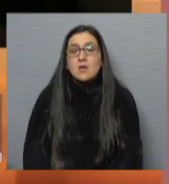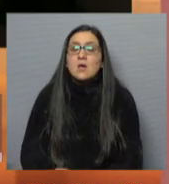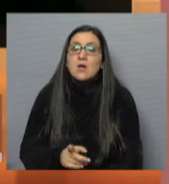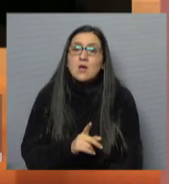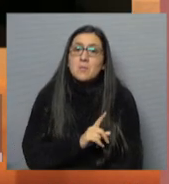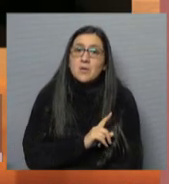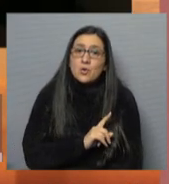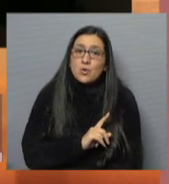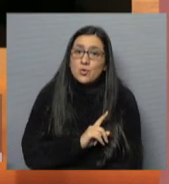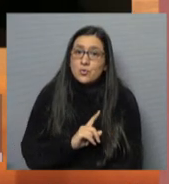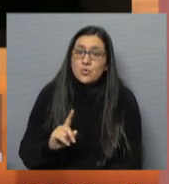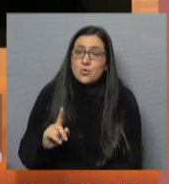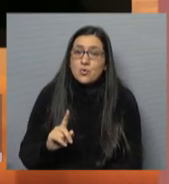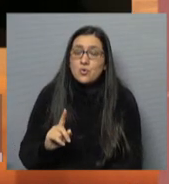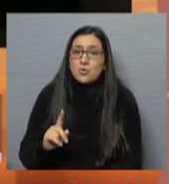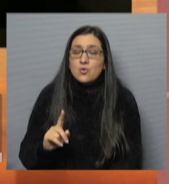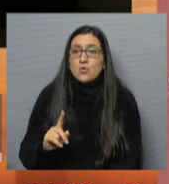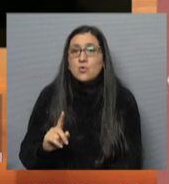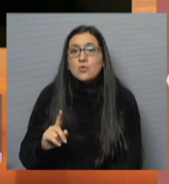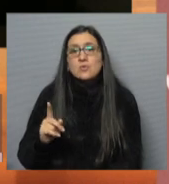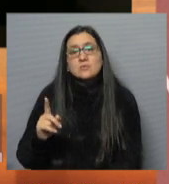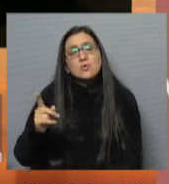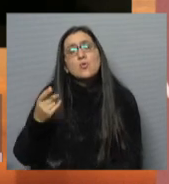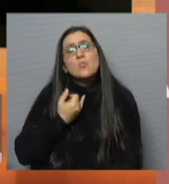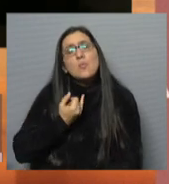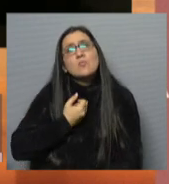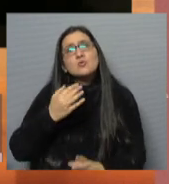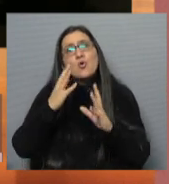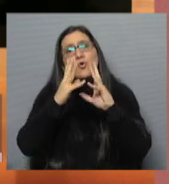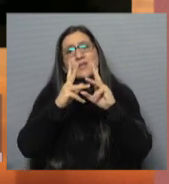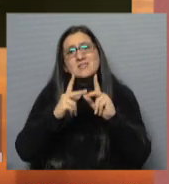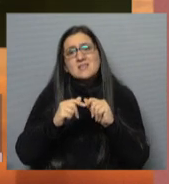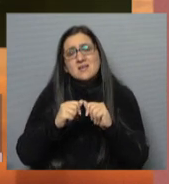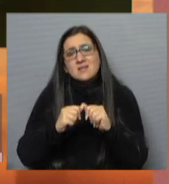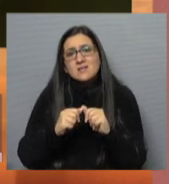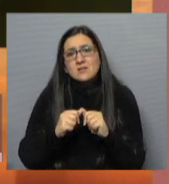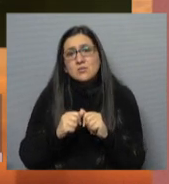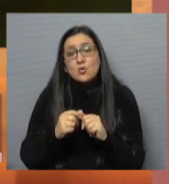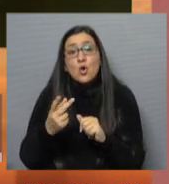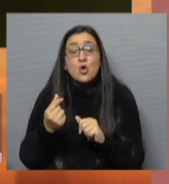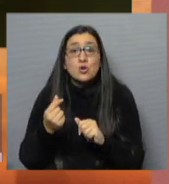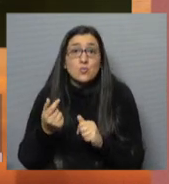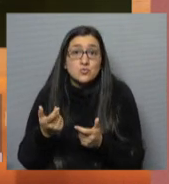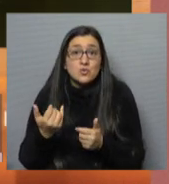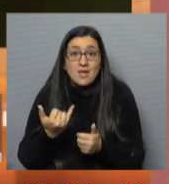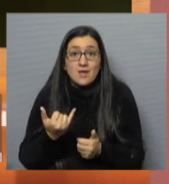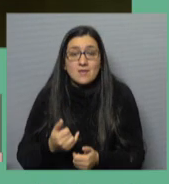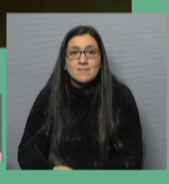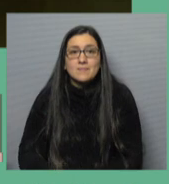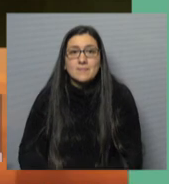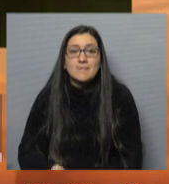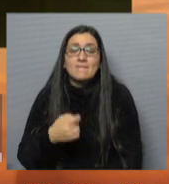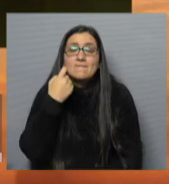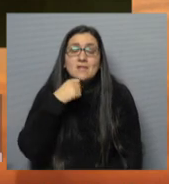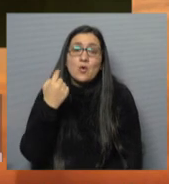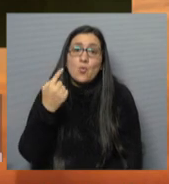en cuenta cómo podemos organizar la situación con los recursos que tenemos. Acuña, nos dicen que nos queda un